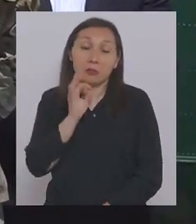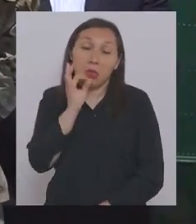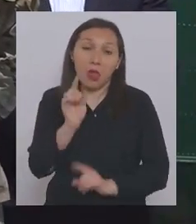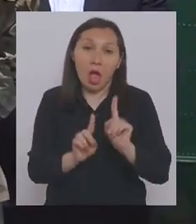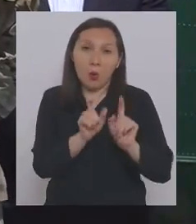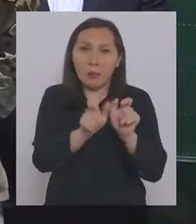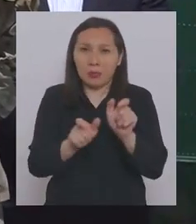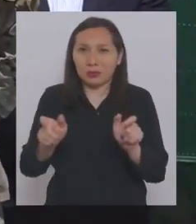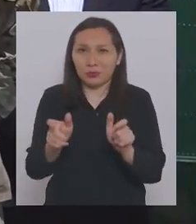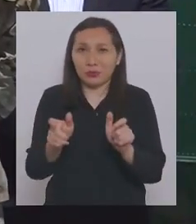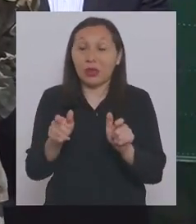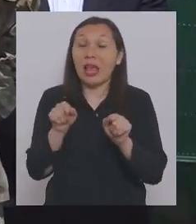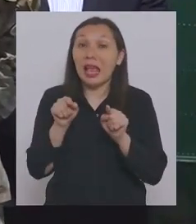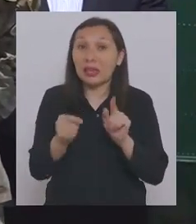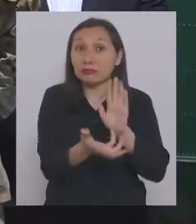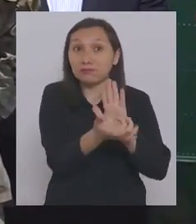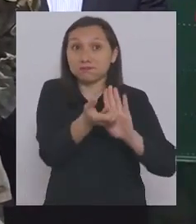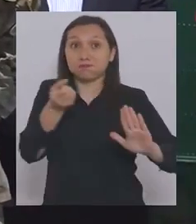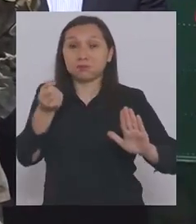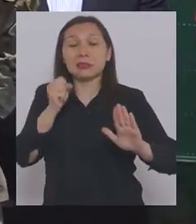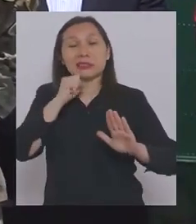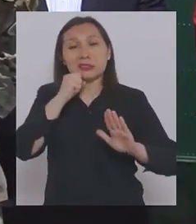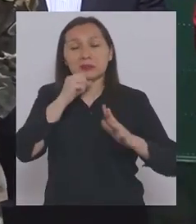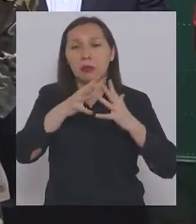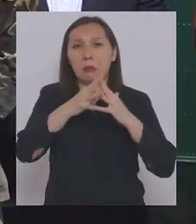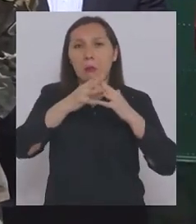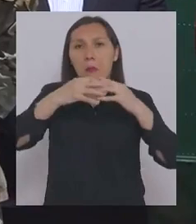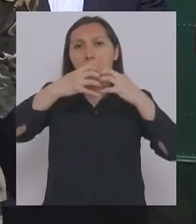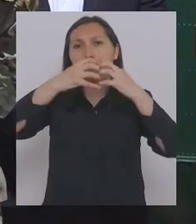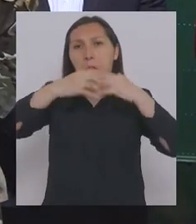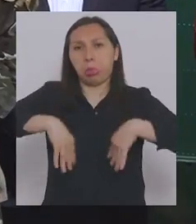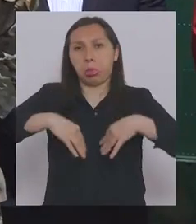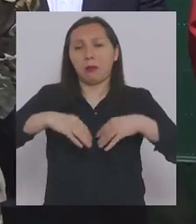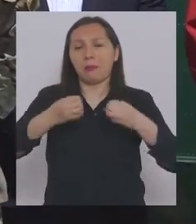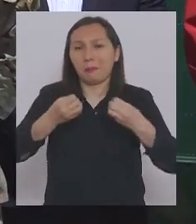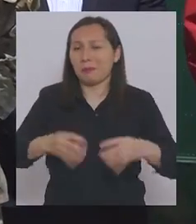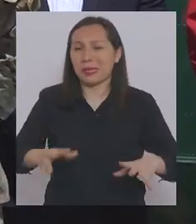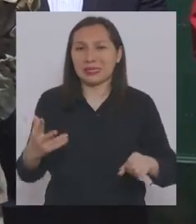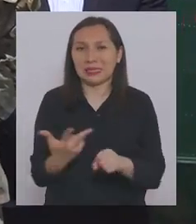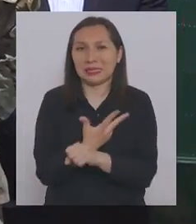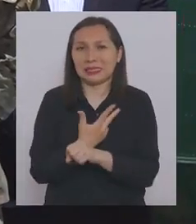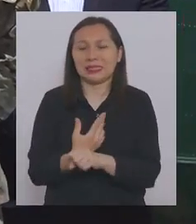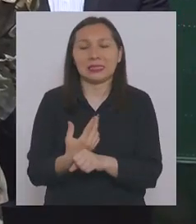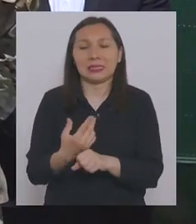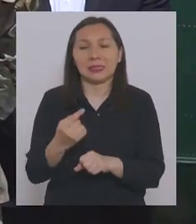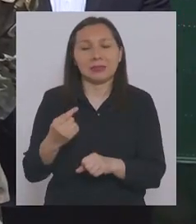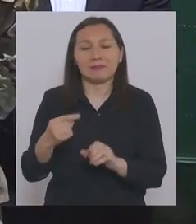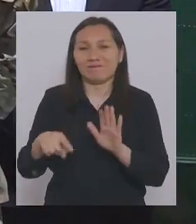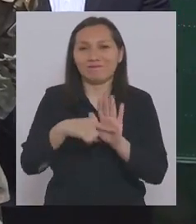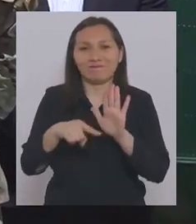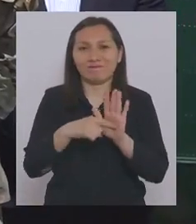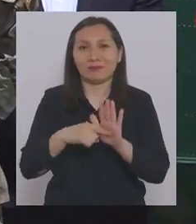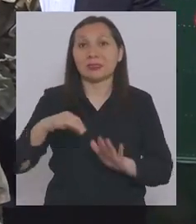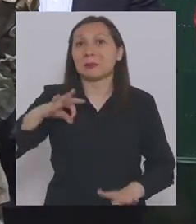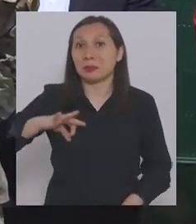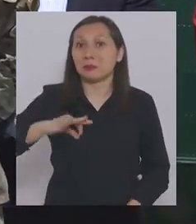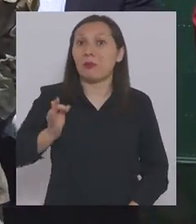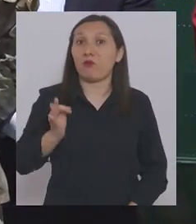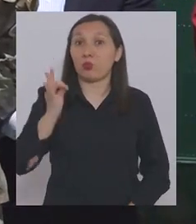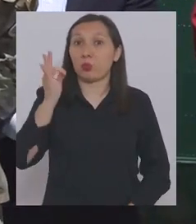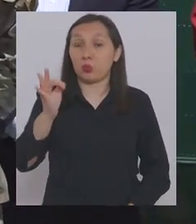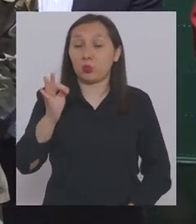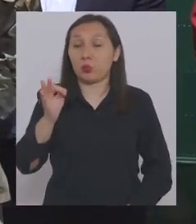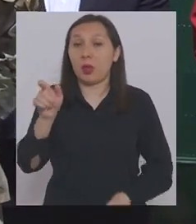algunos, va a producir un efecto muy destructivo, muy perjudicial en las pensiones futuras de